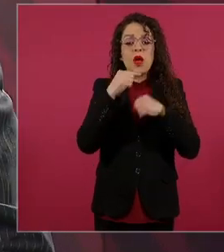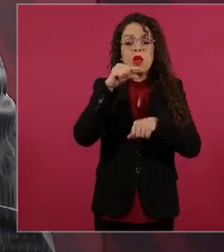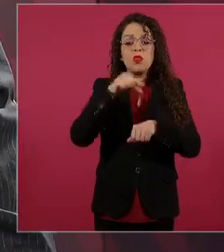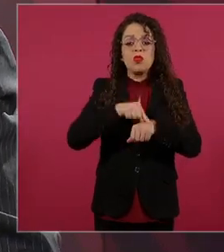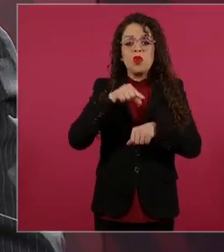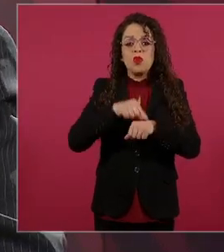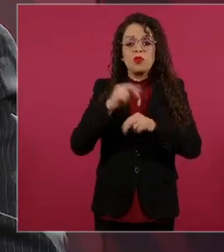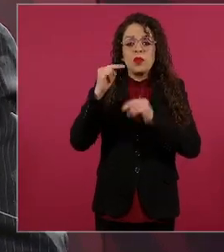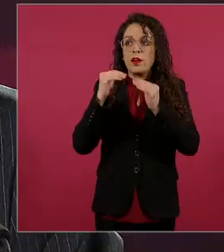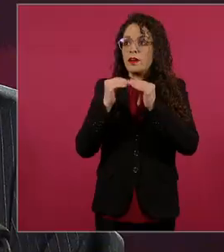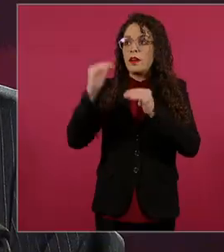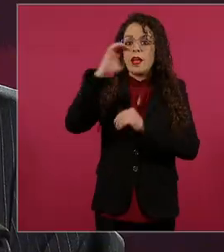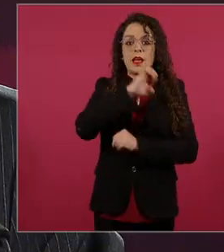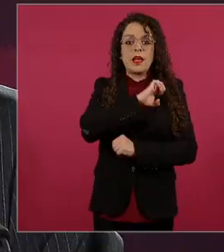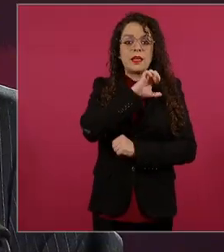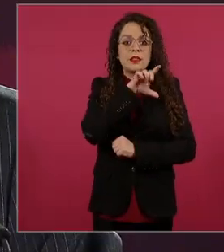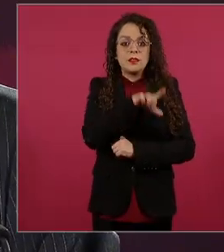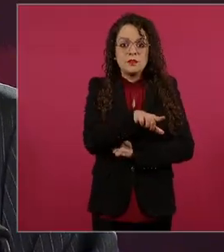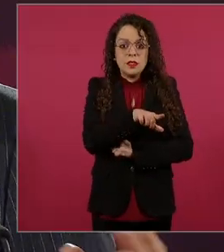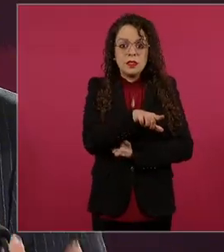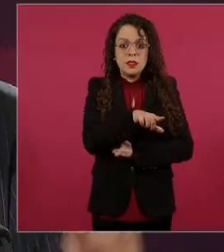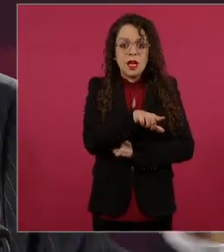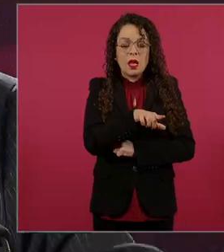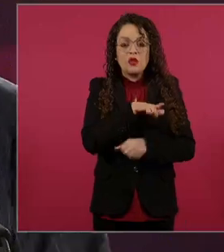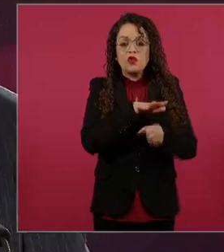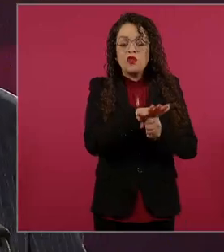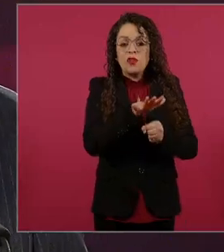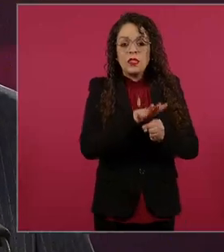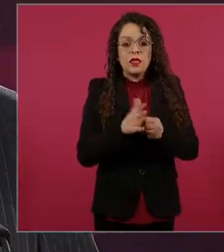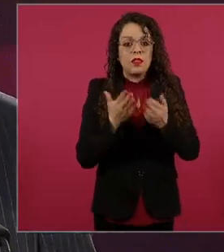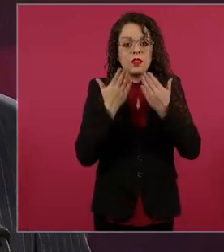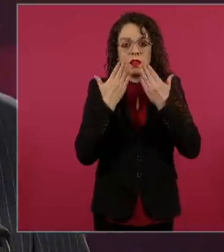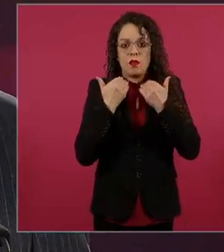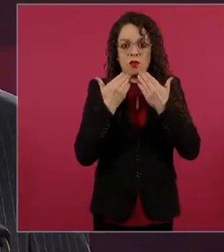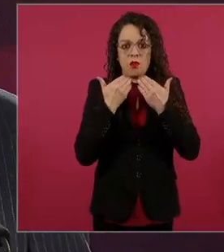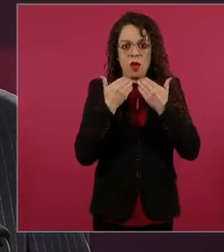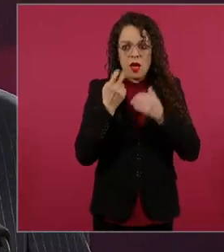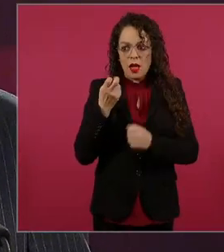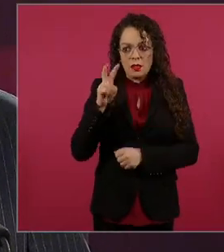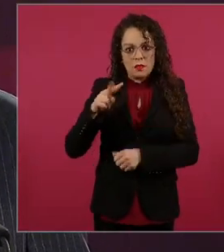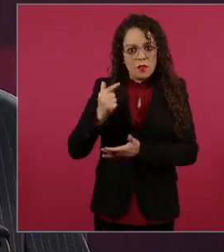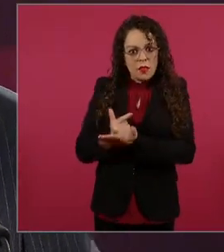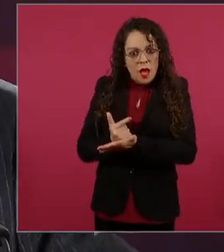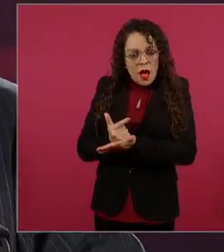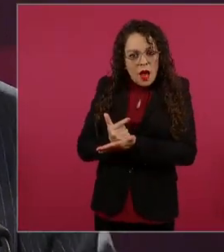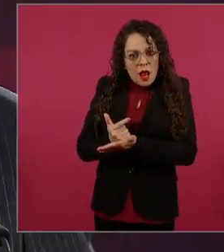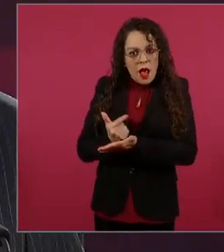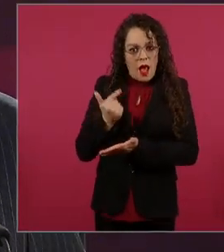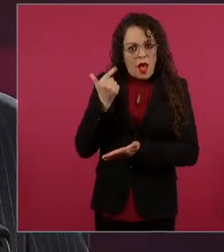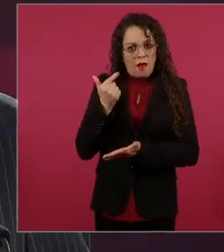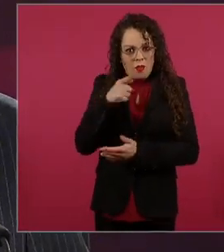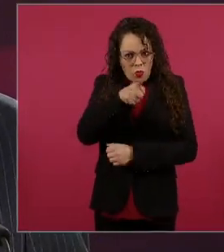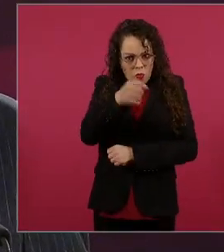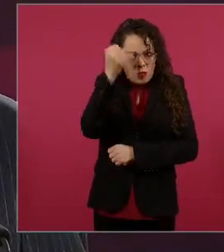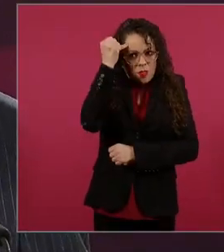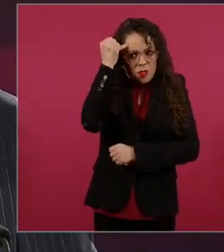gravísimo imagínense no tener los médicos que el país